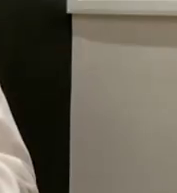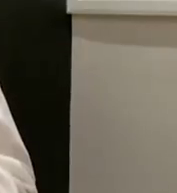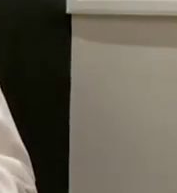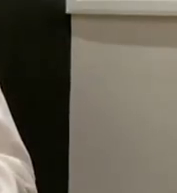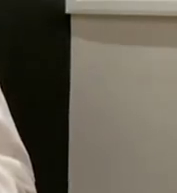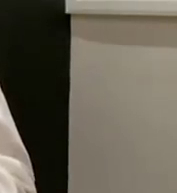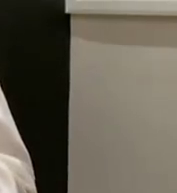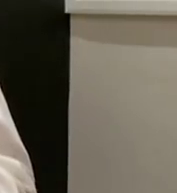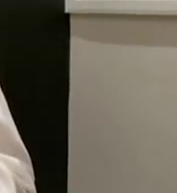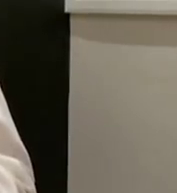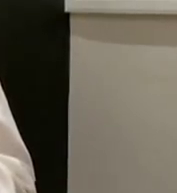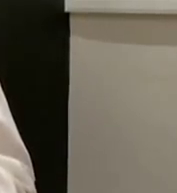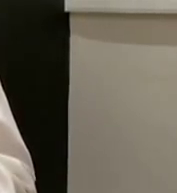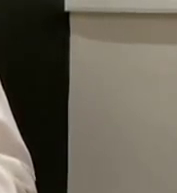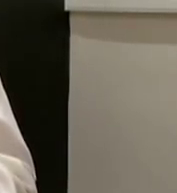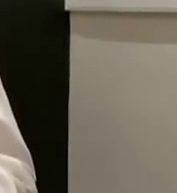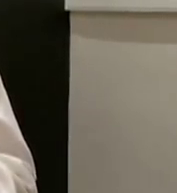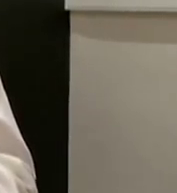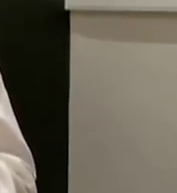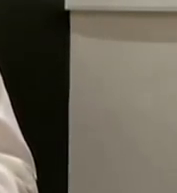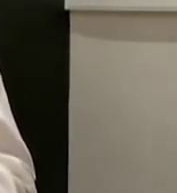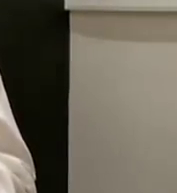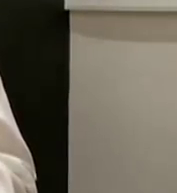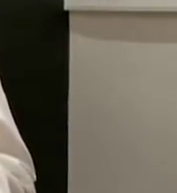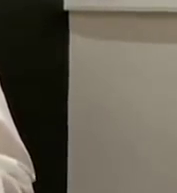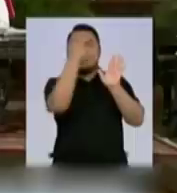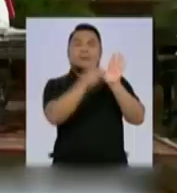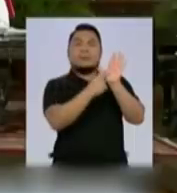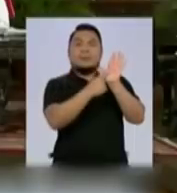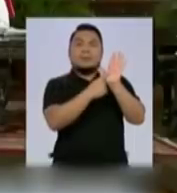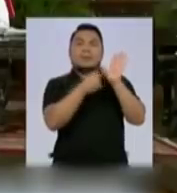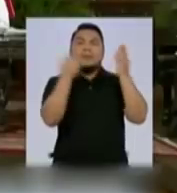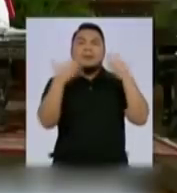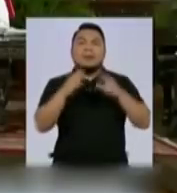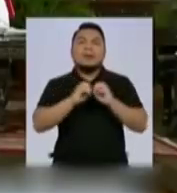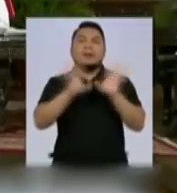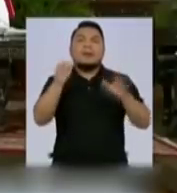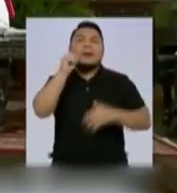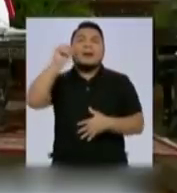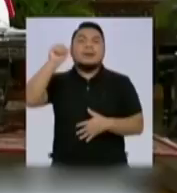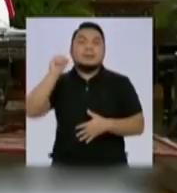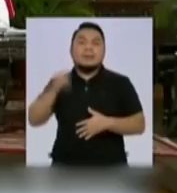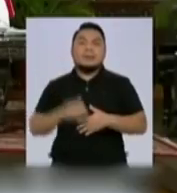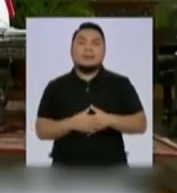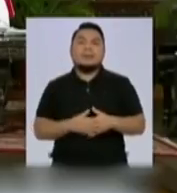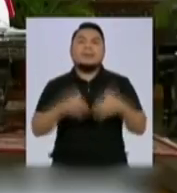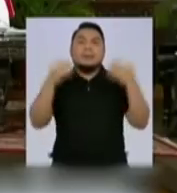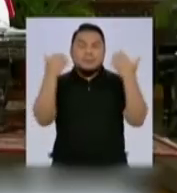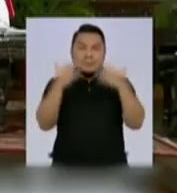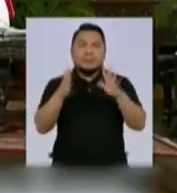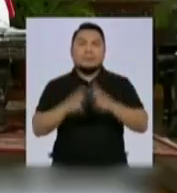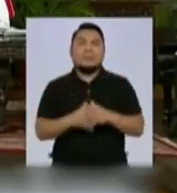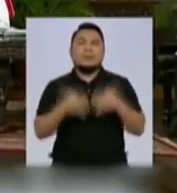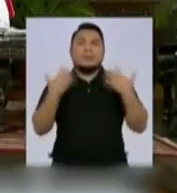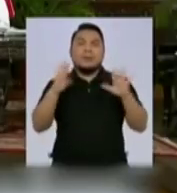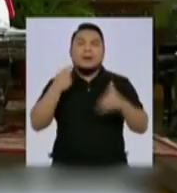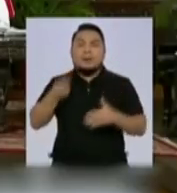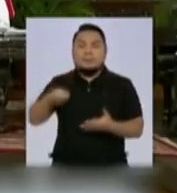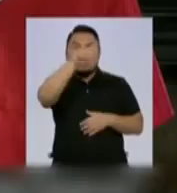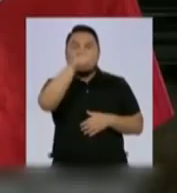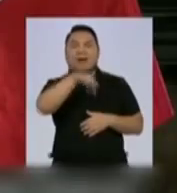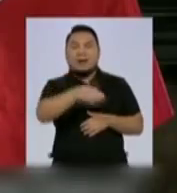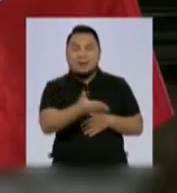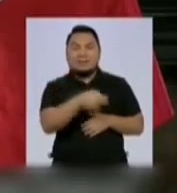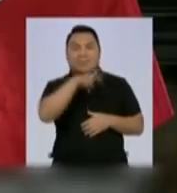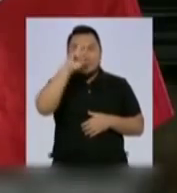guardar la sana distancia. El gobierno de Perú, al tener 671 personas